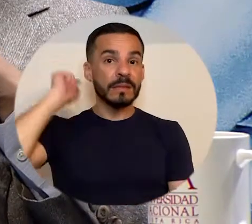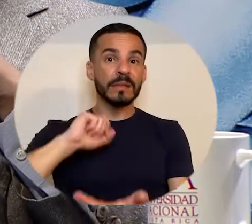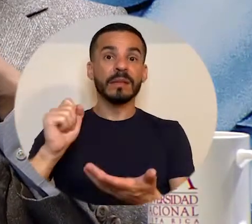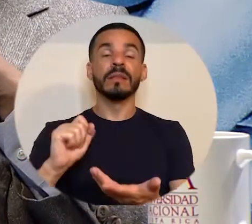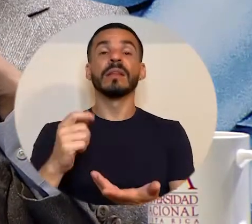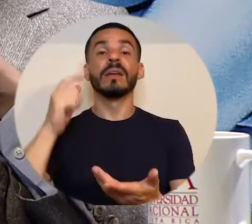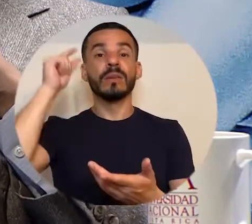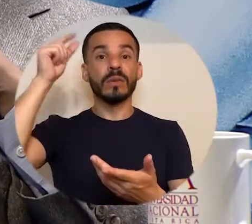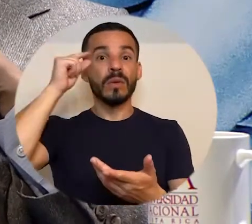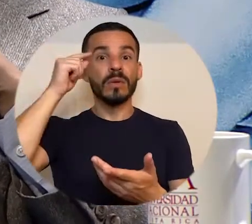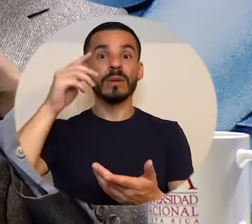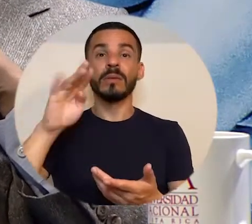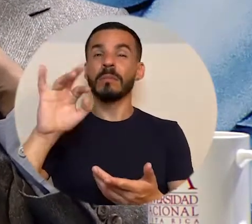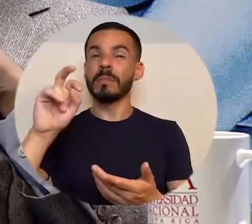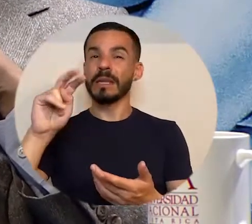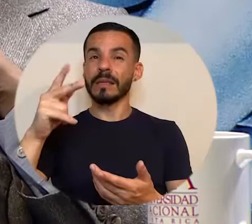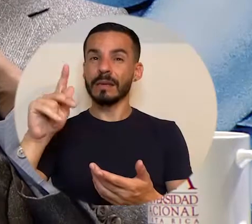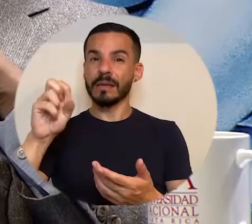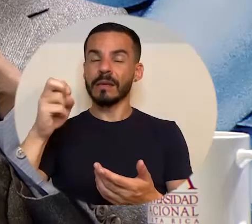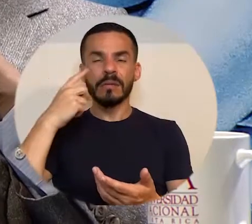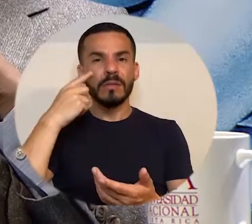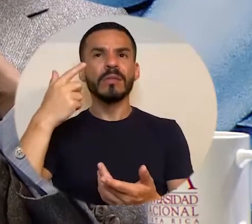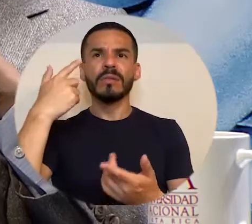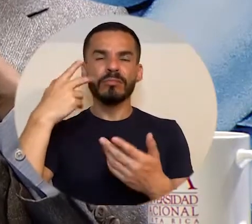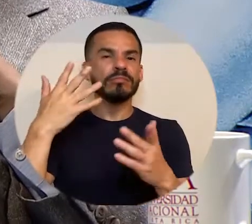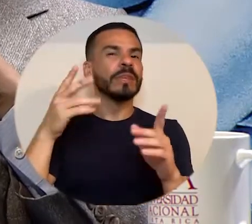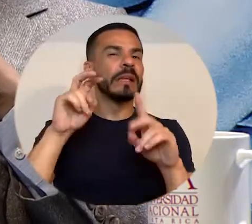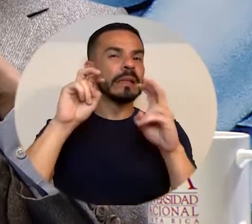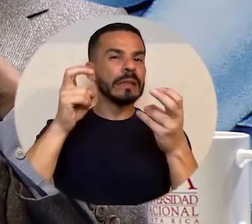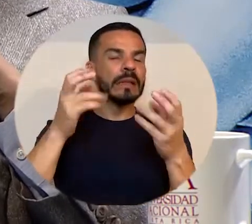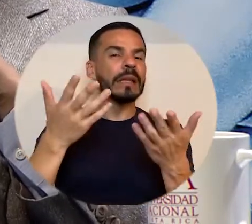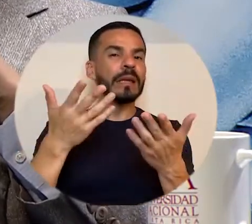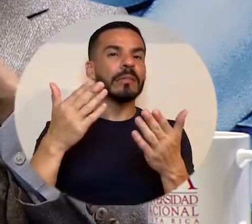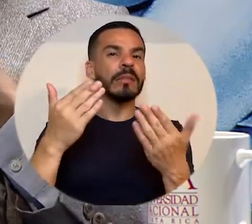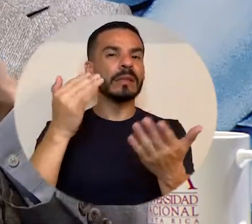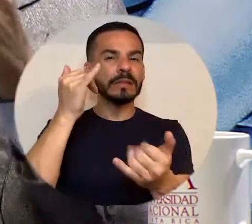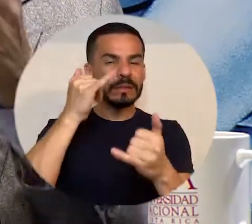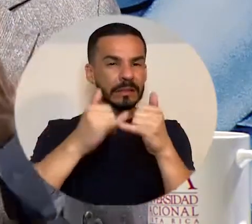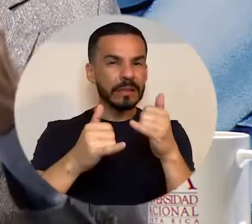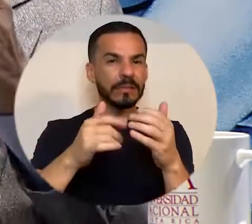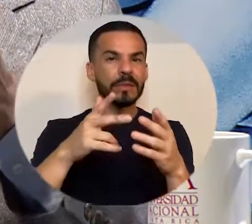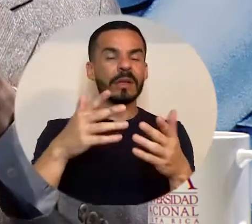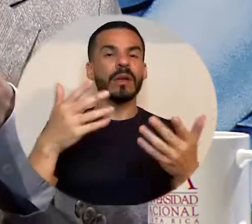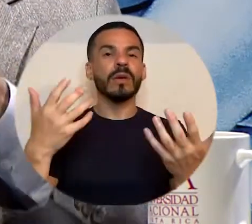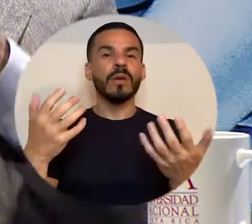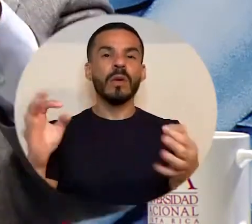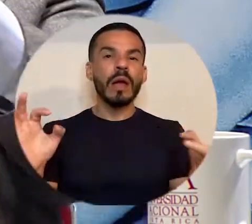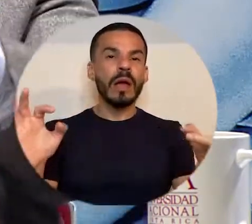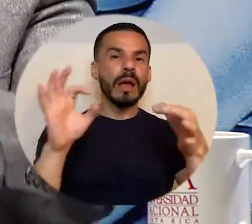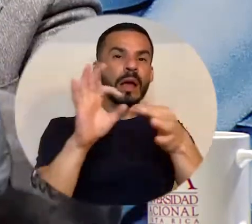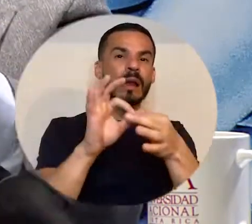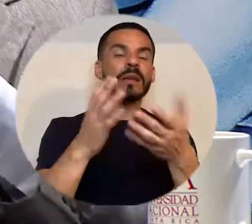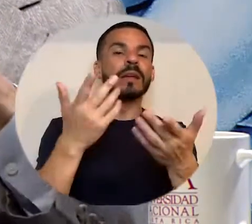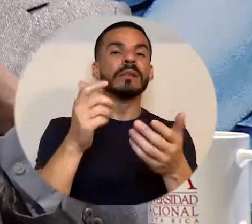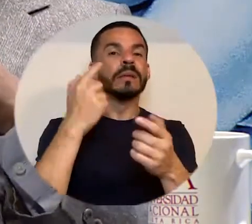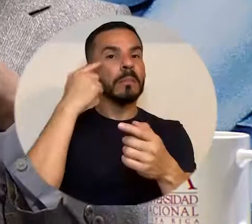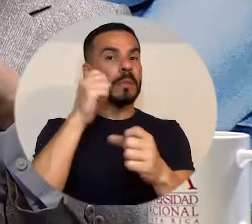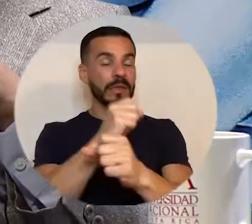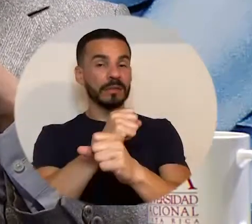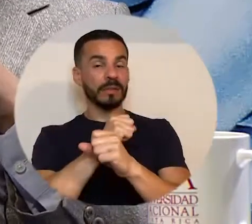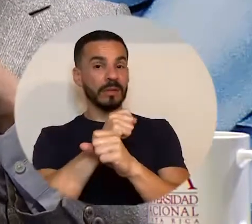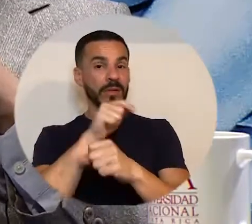del secretario de Estado Blinken, creo que fue muy evidente que el tema incluso se cierra con una alianza para